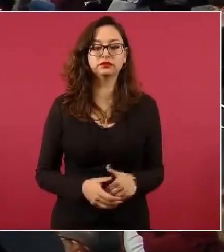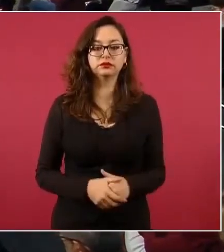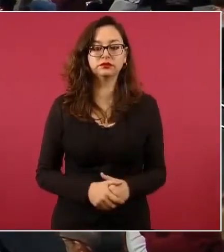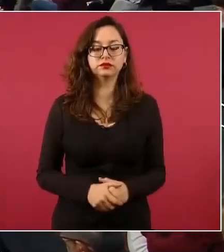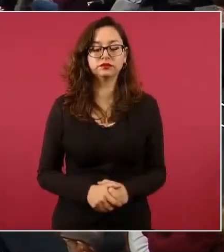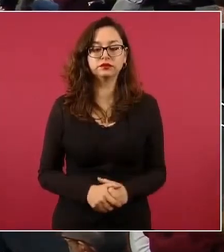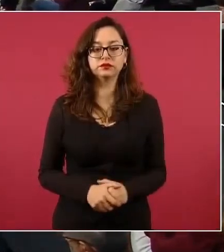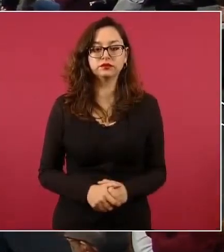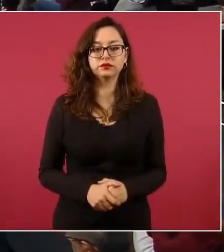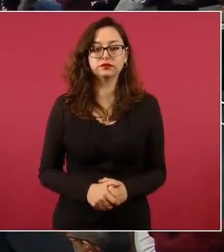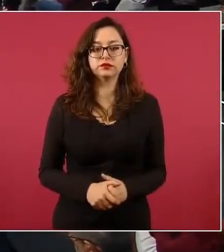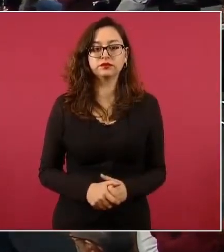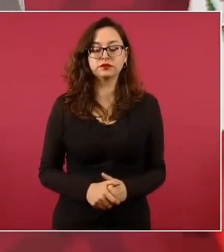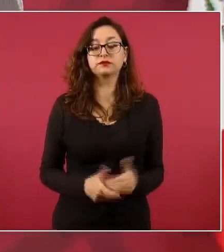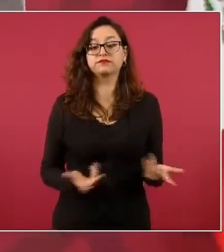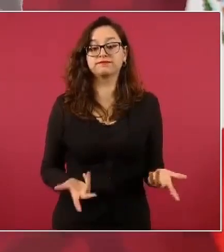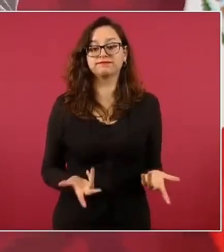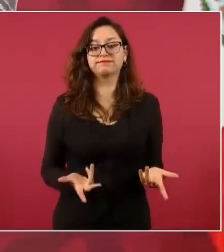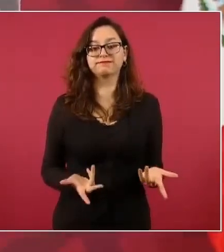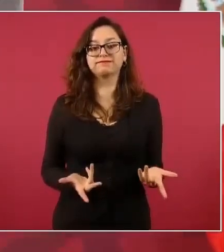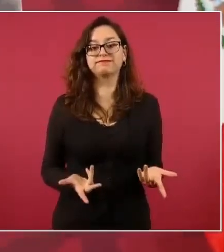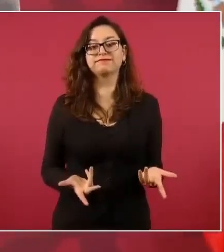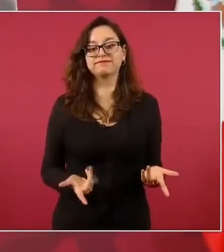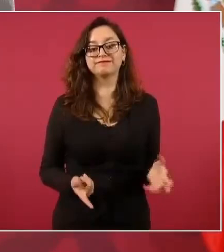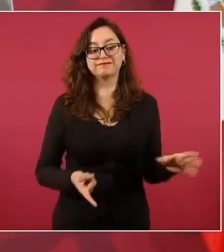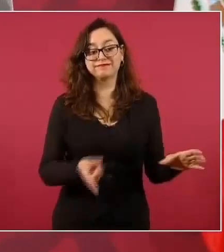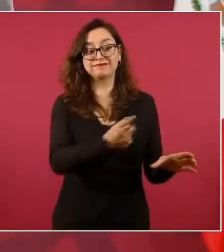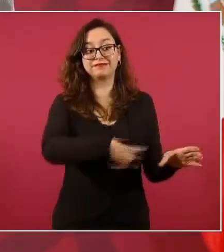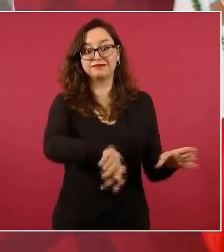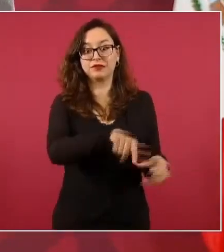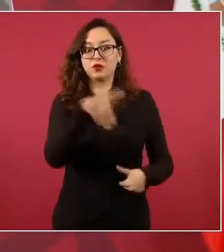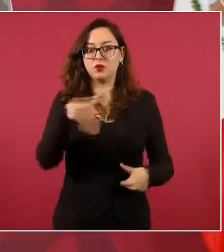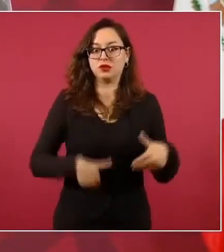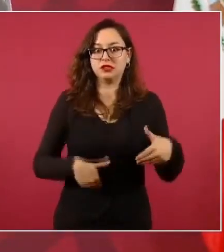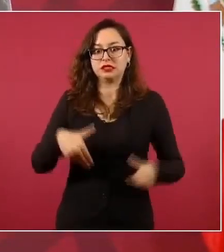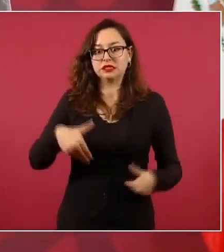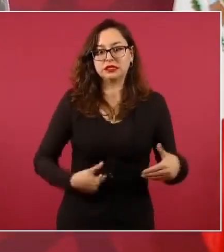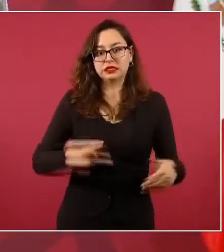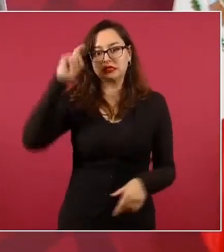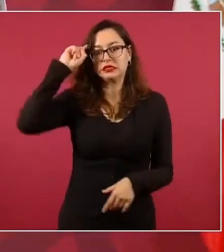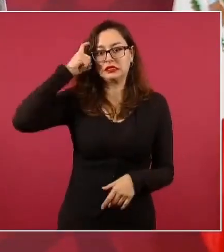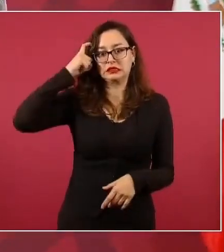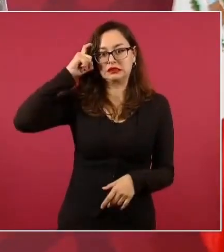Porque esa es su molestia. Pues volvemos a lo mismo.